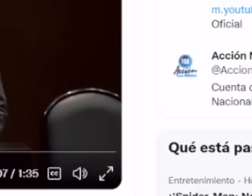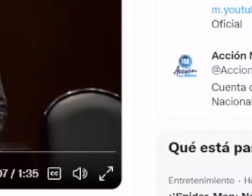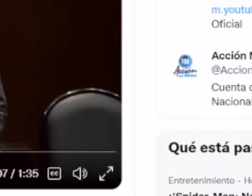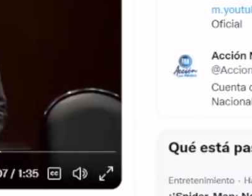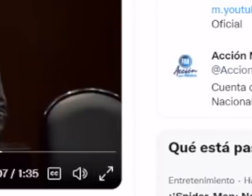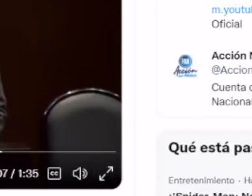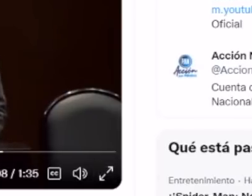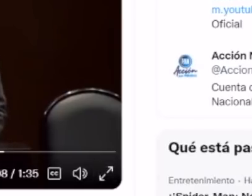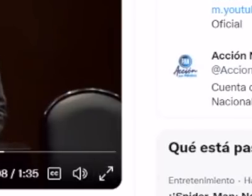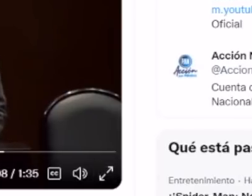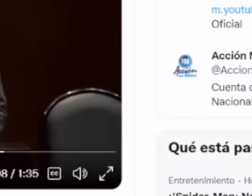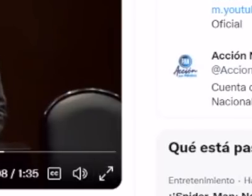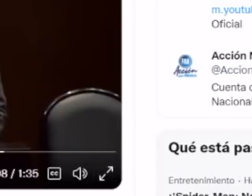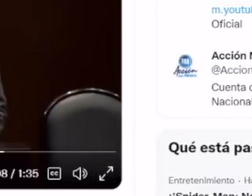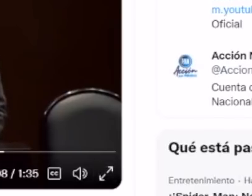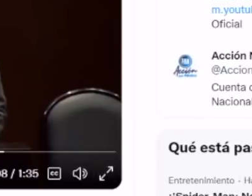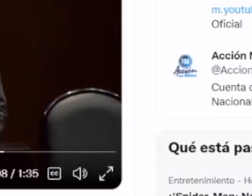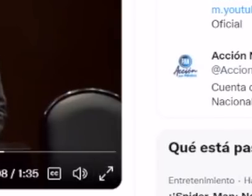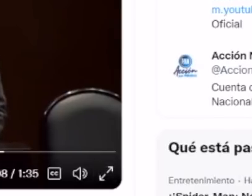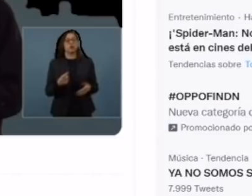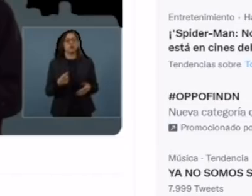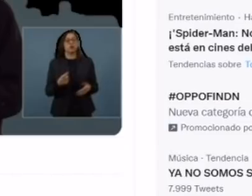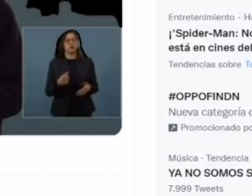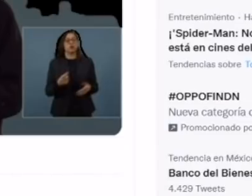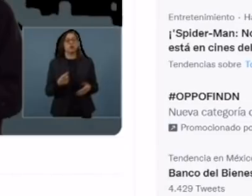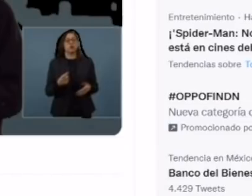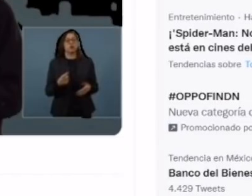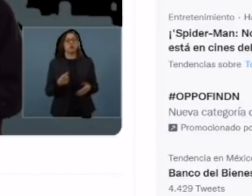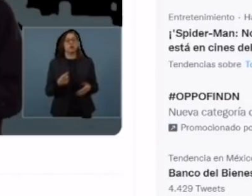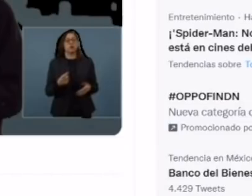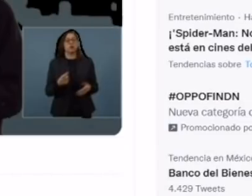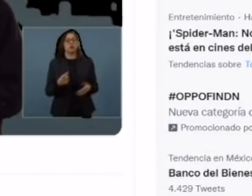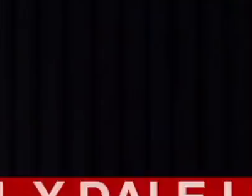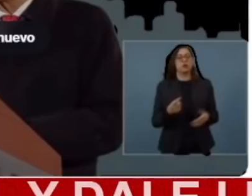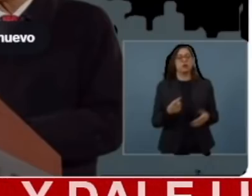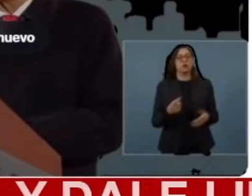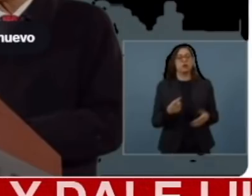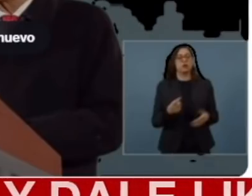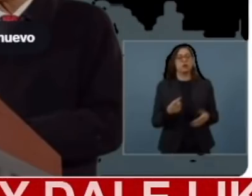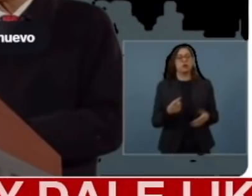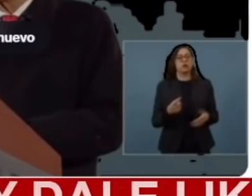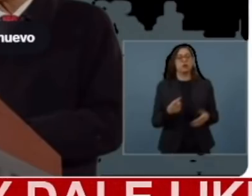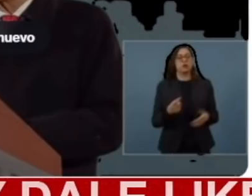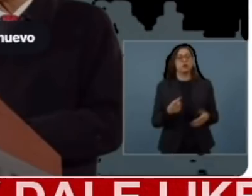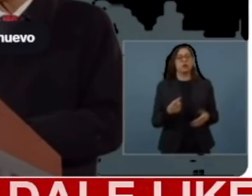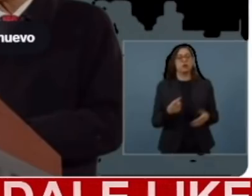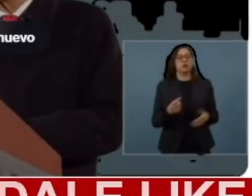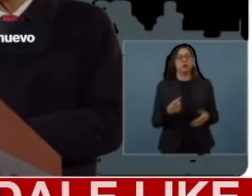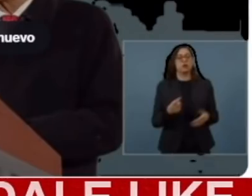y no me refiero al Pues ahí lo tienen, ¿no, familia? ¿Cómo son las cosas? ¿Cómo dan vuelta las vidas